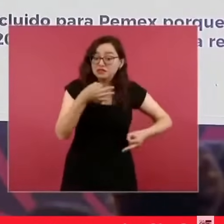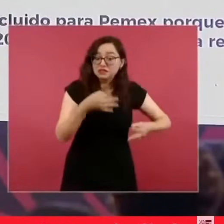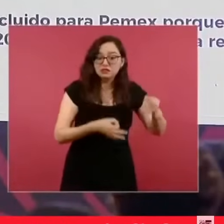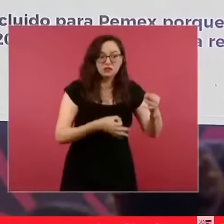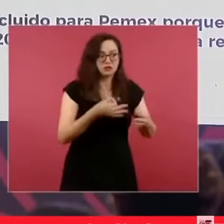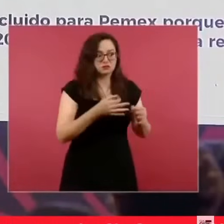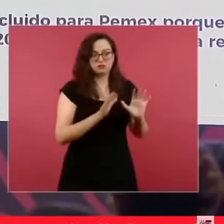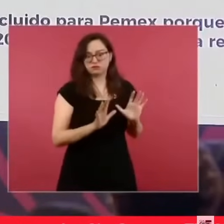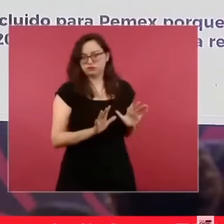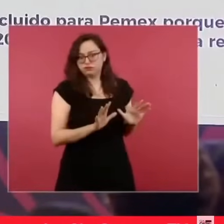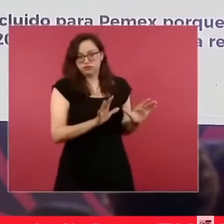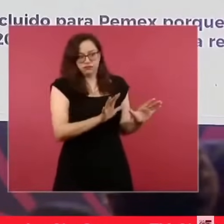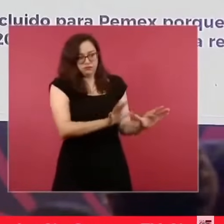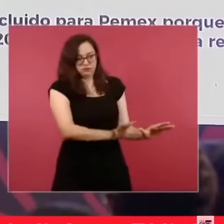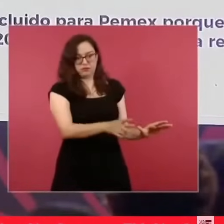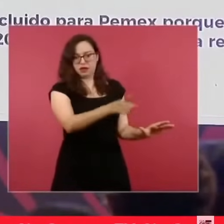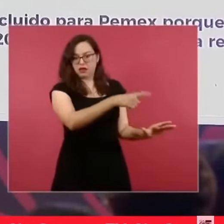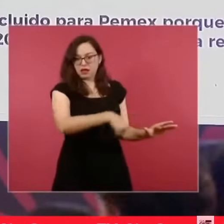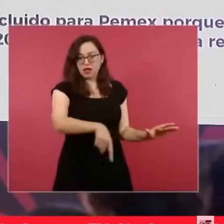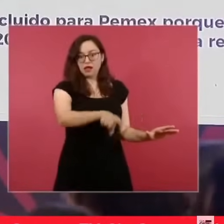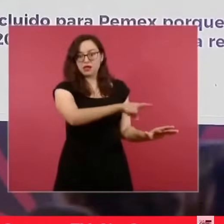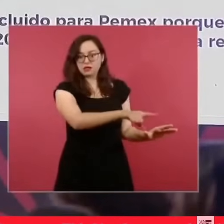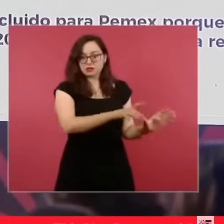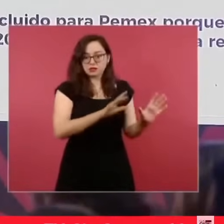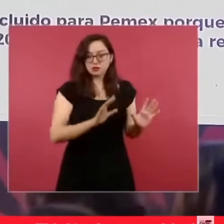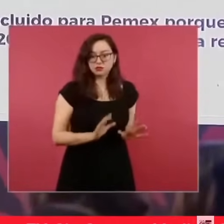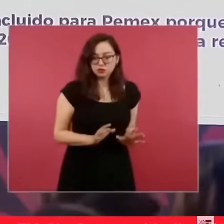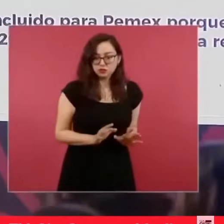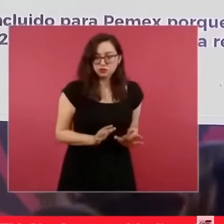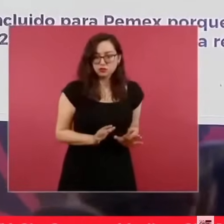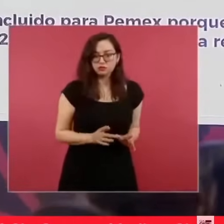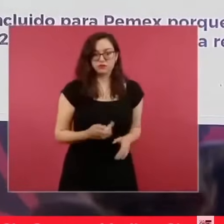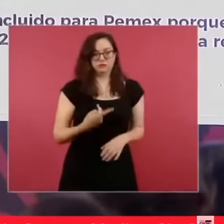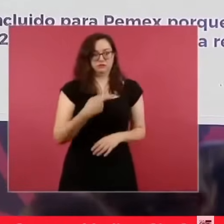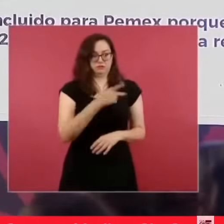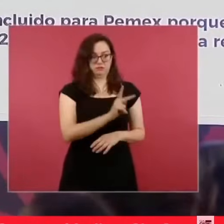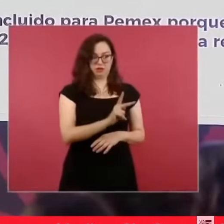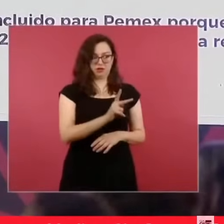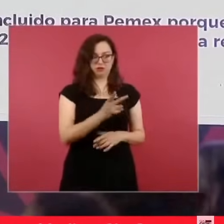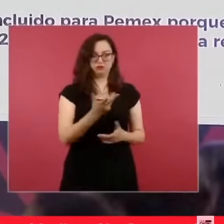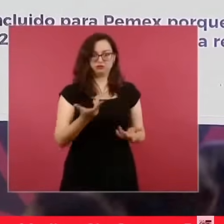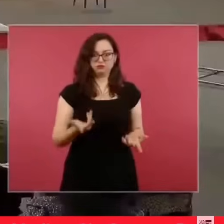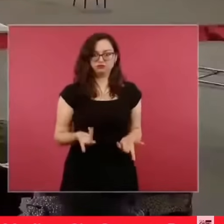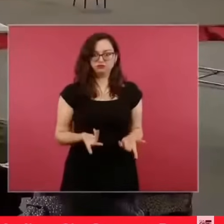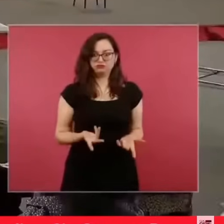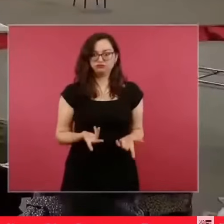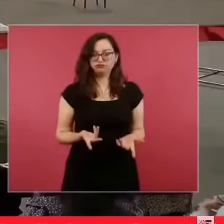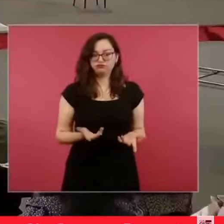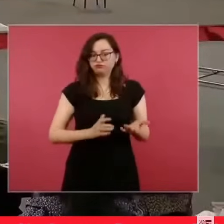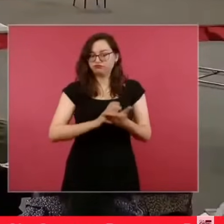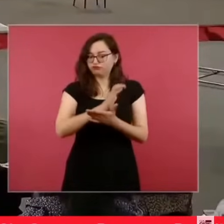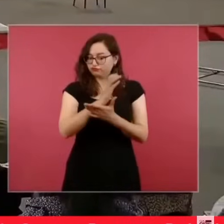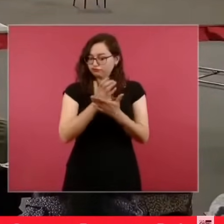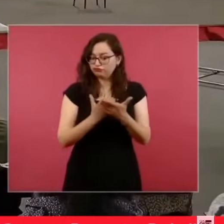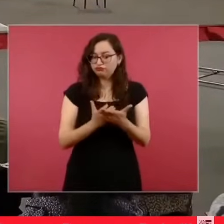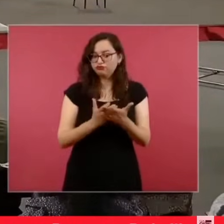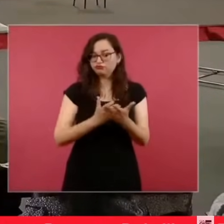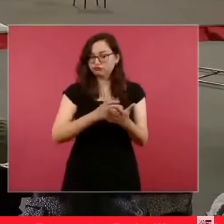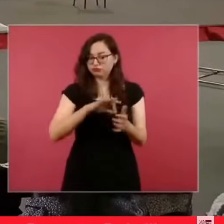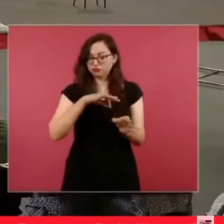En este contexto, para pagar los servicios que ya se habían prestado, o sea, se terminó el contrato, había que